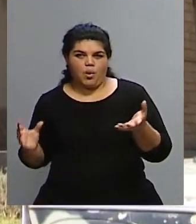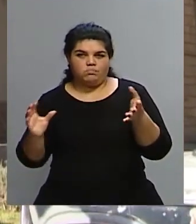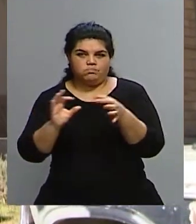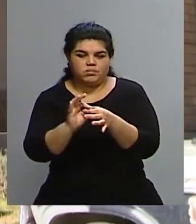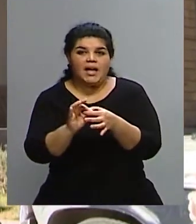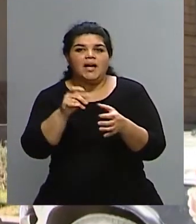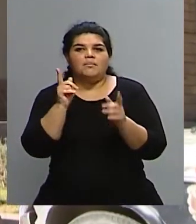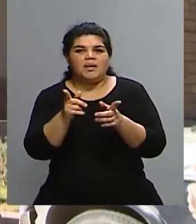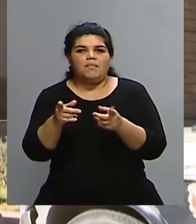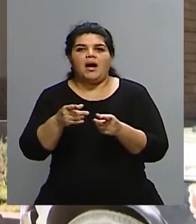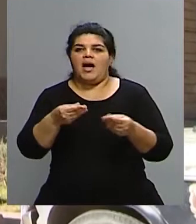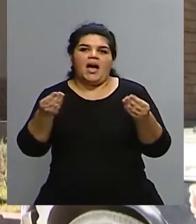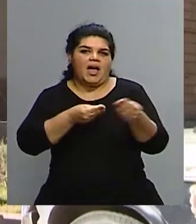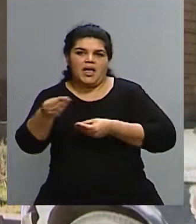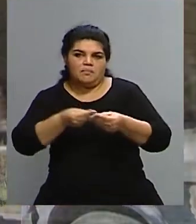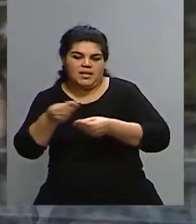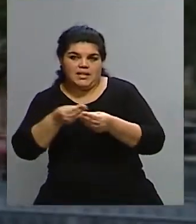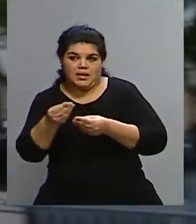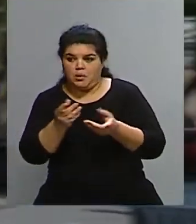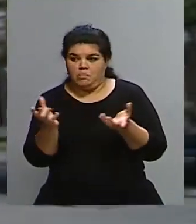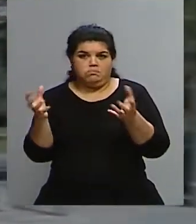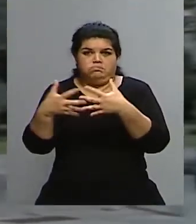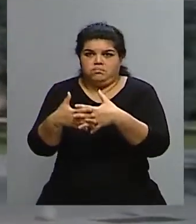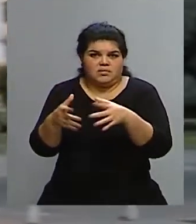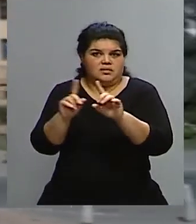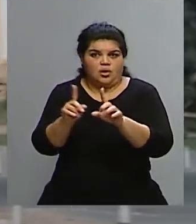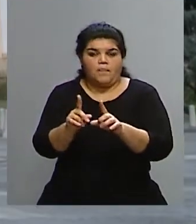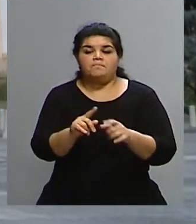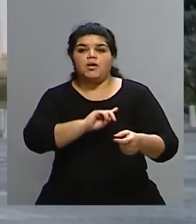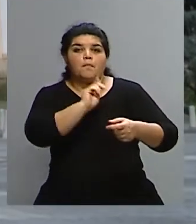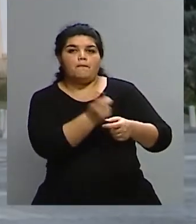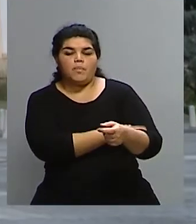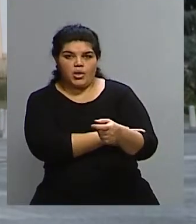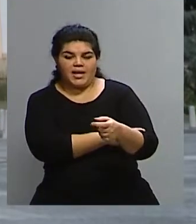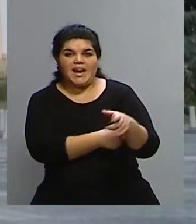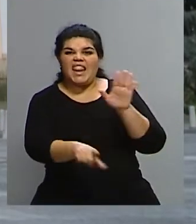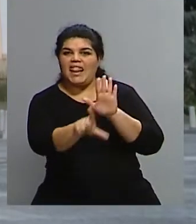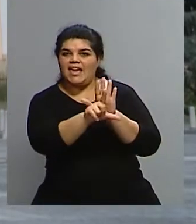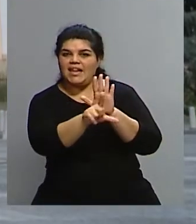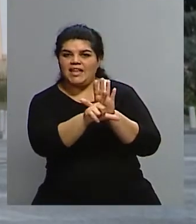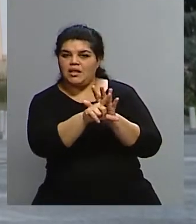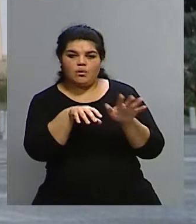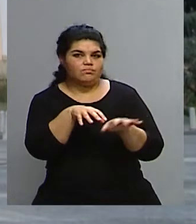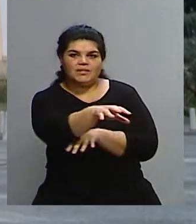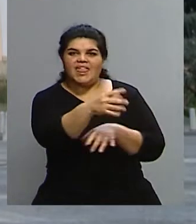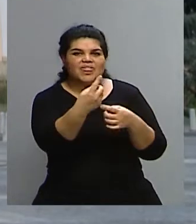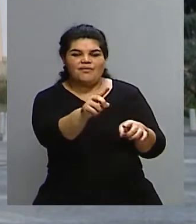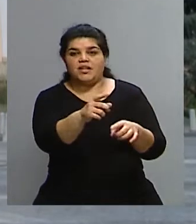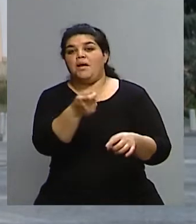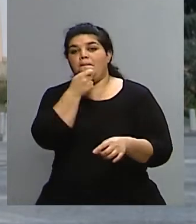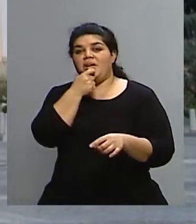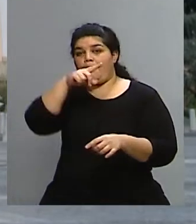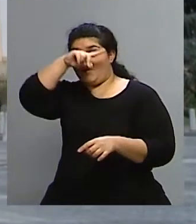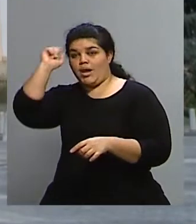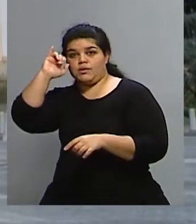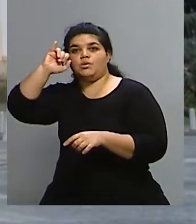función administrativa desarrolla. Claro. No depende del Poder Legislativo, esa es una diferencia muy importante con la Nación, donde la Auditoría General